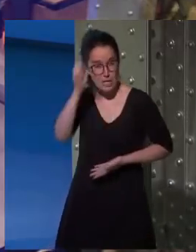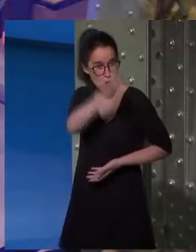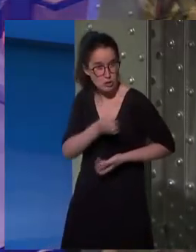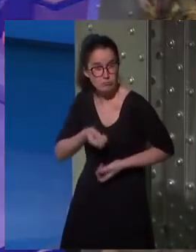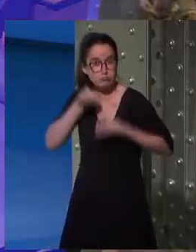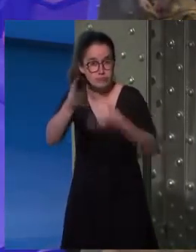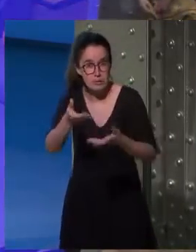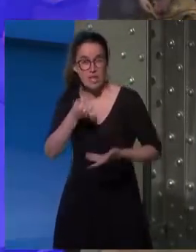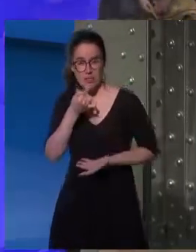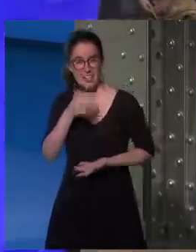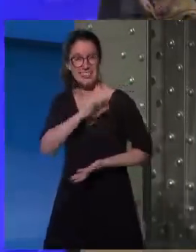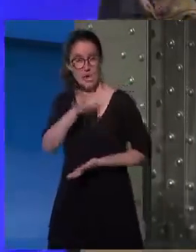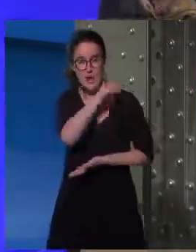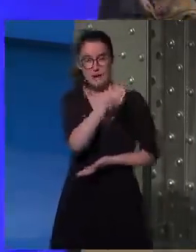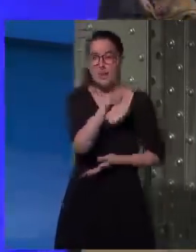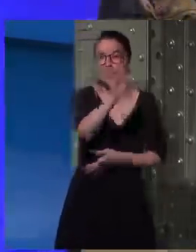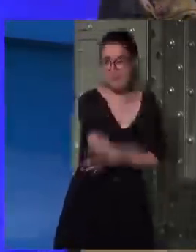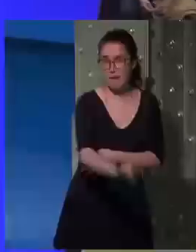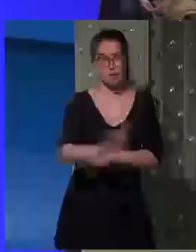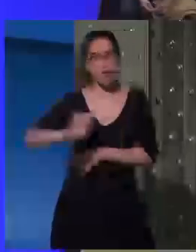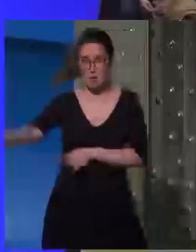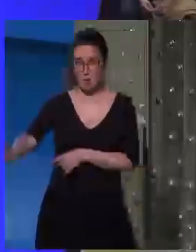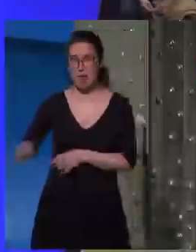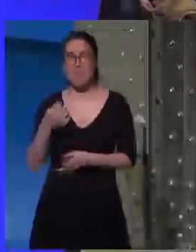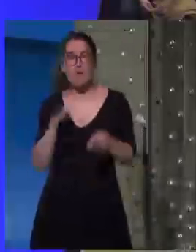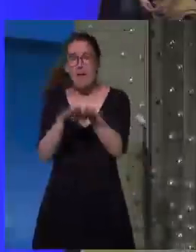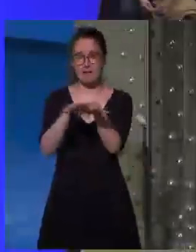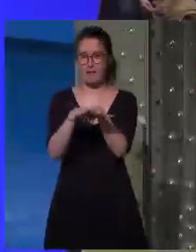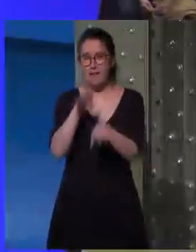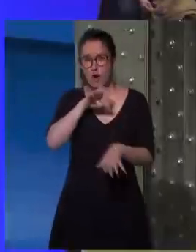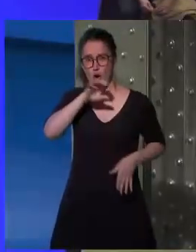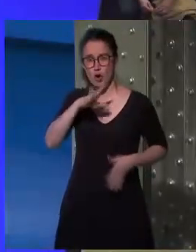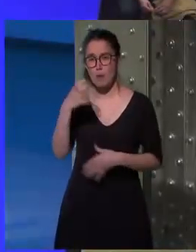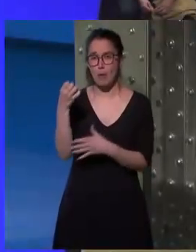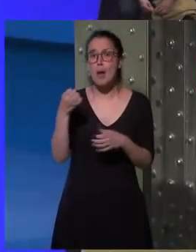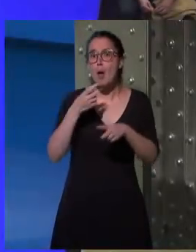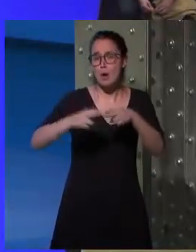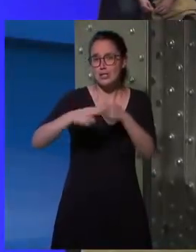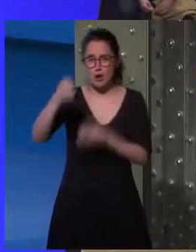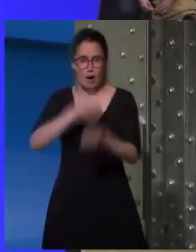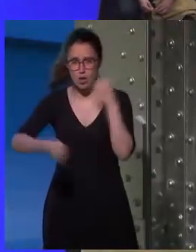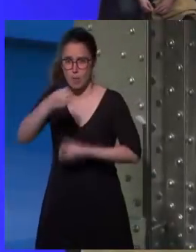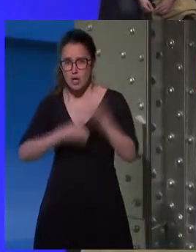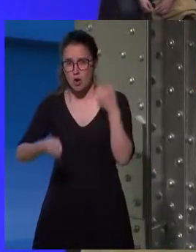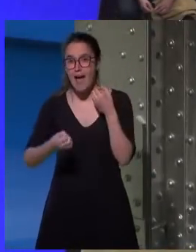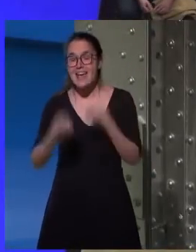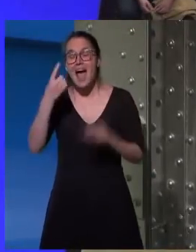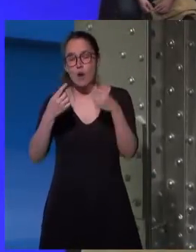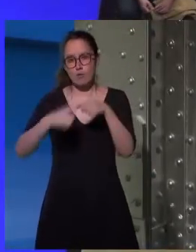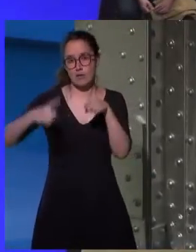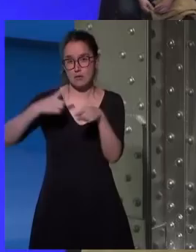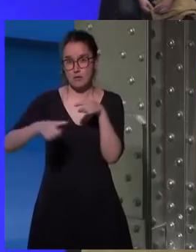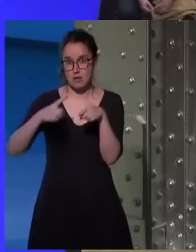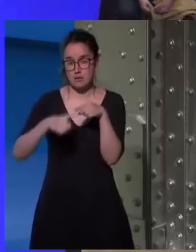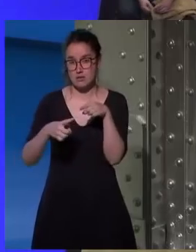en cosas que están pasando y decir, señores, esto sí o esto no. Debemos ser críticos también con el poder político, con el poder económico, y hay determinadas cosas